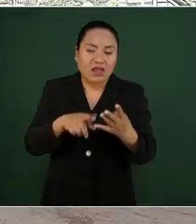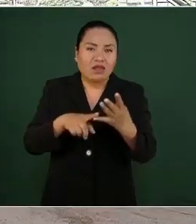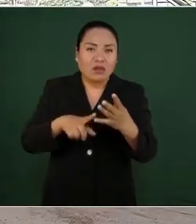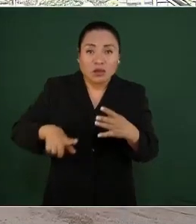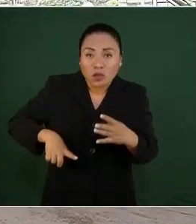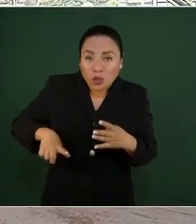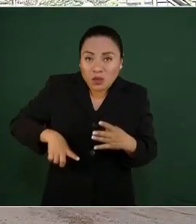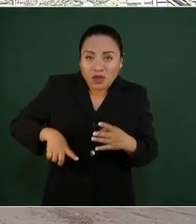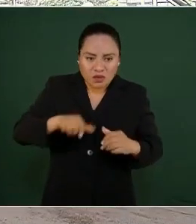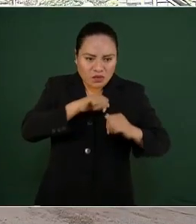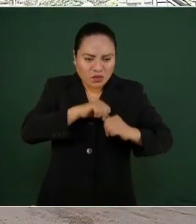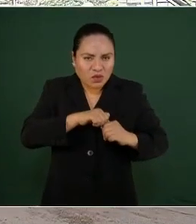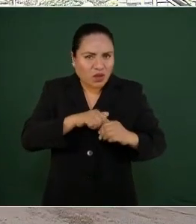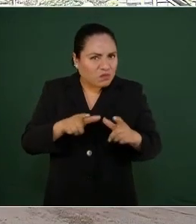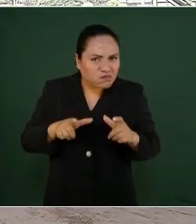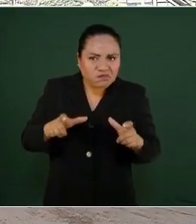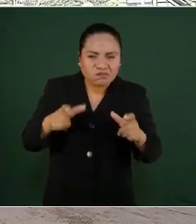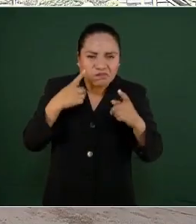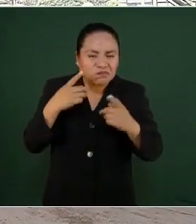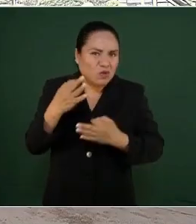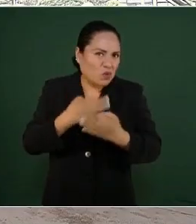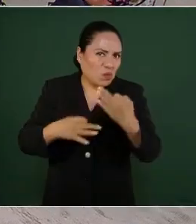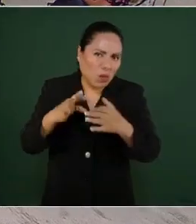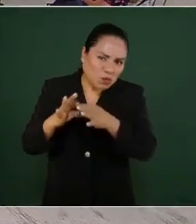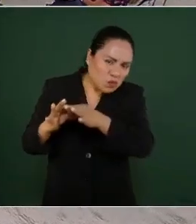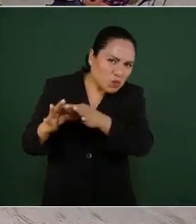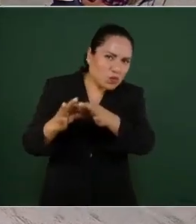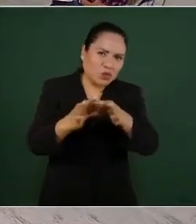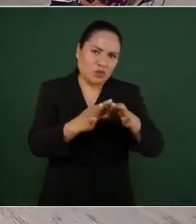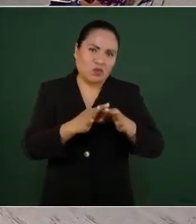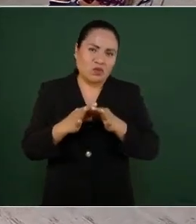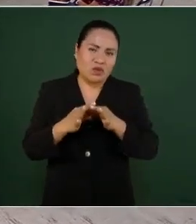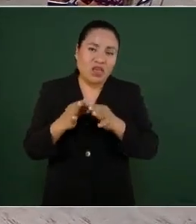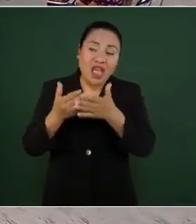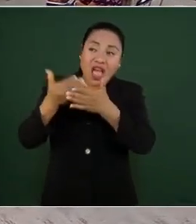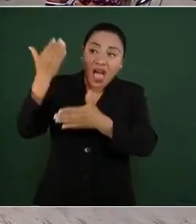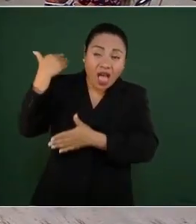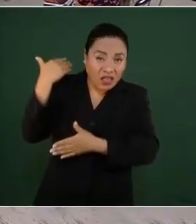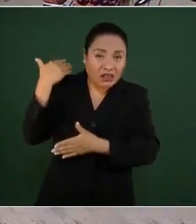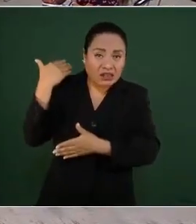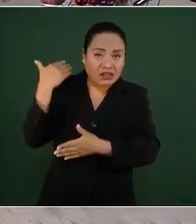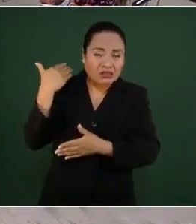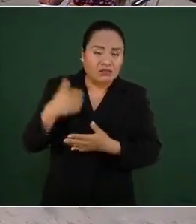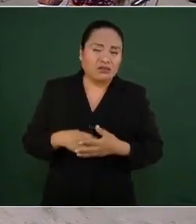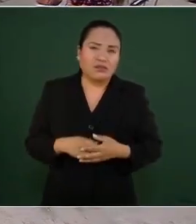gobernación. Antes, cada quien hacía